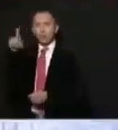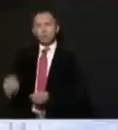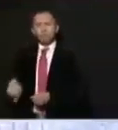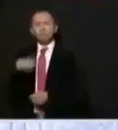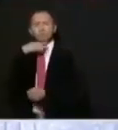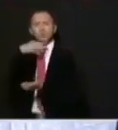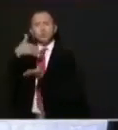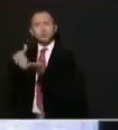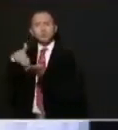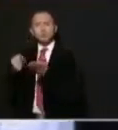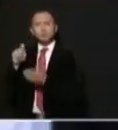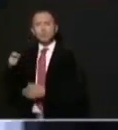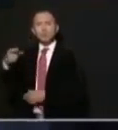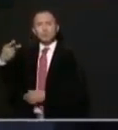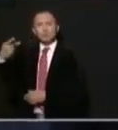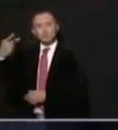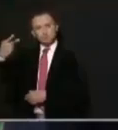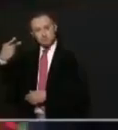de México.